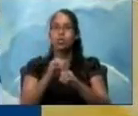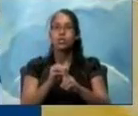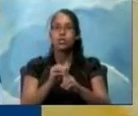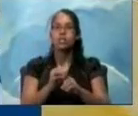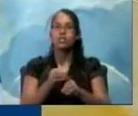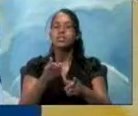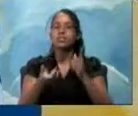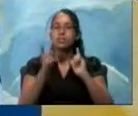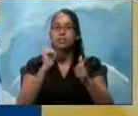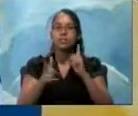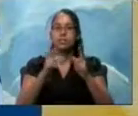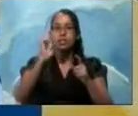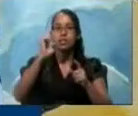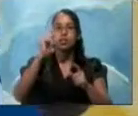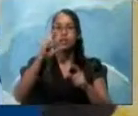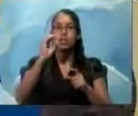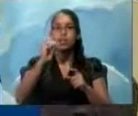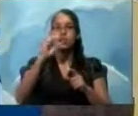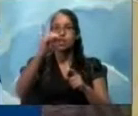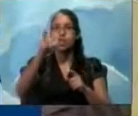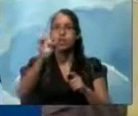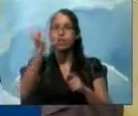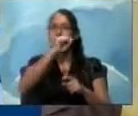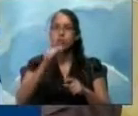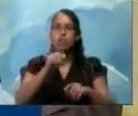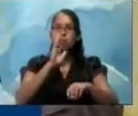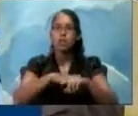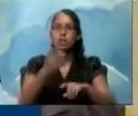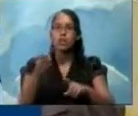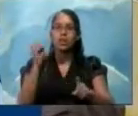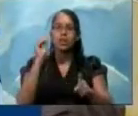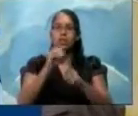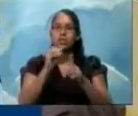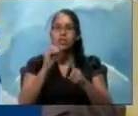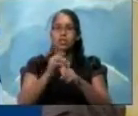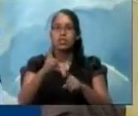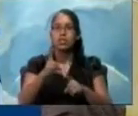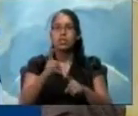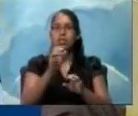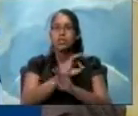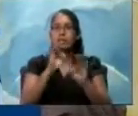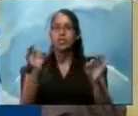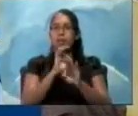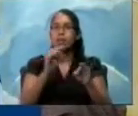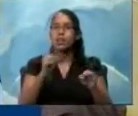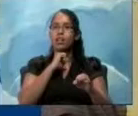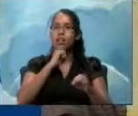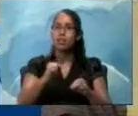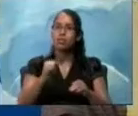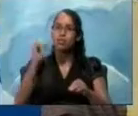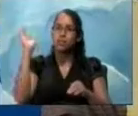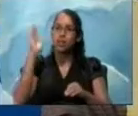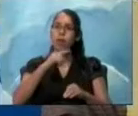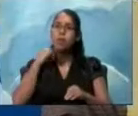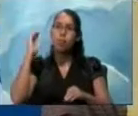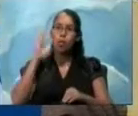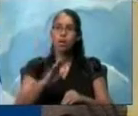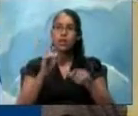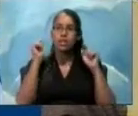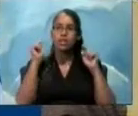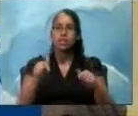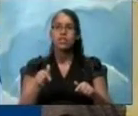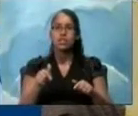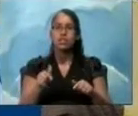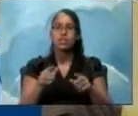aun Herodes, porque remití a él, y aquí nada digno de muerte ha hecho